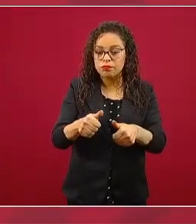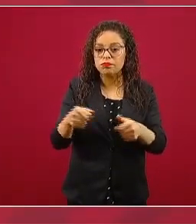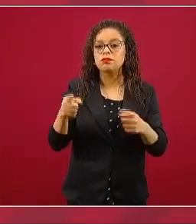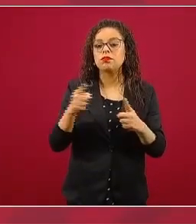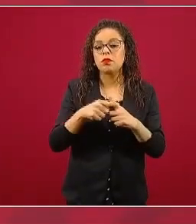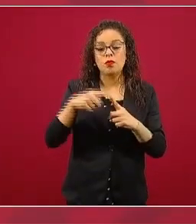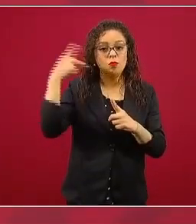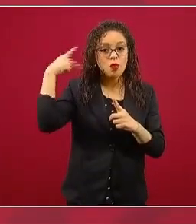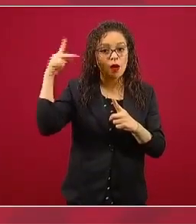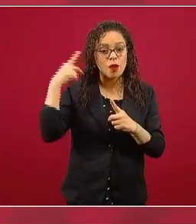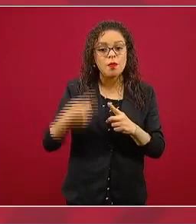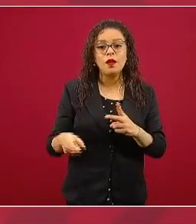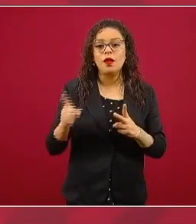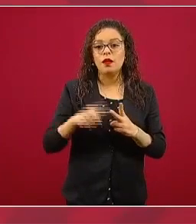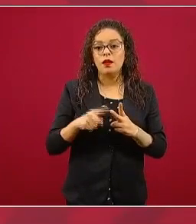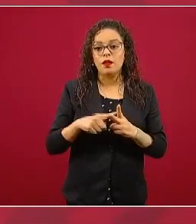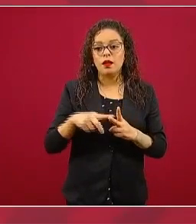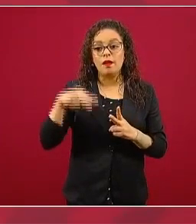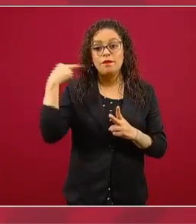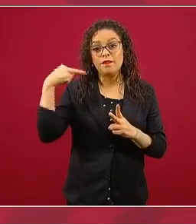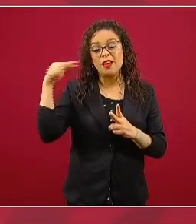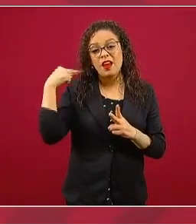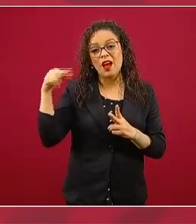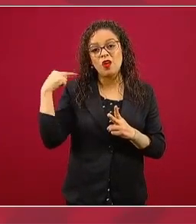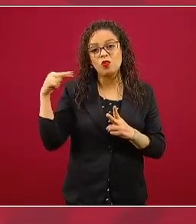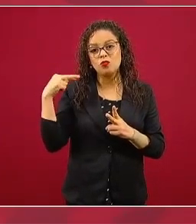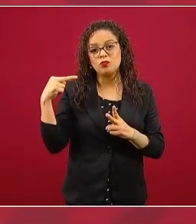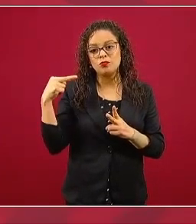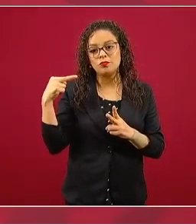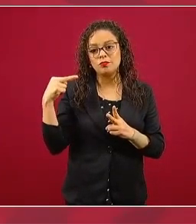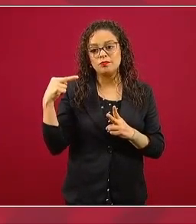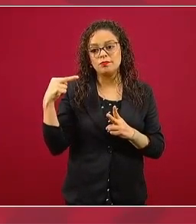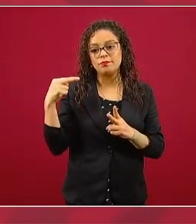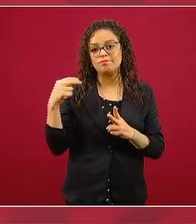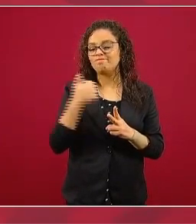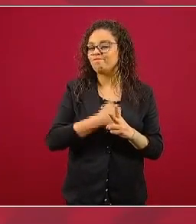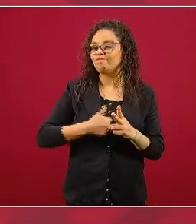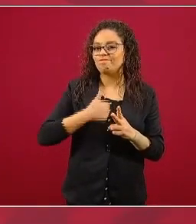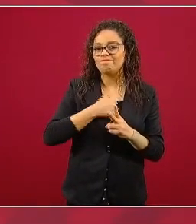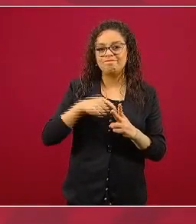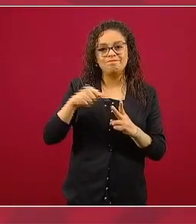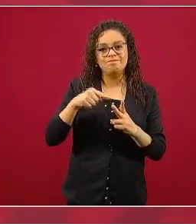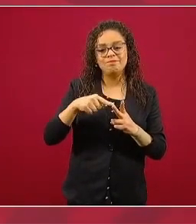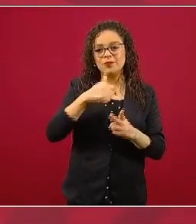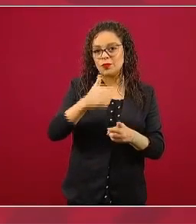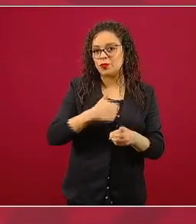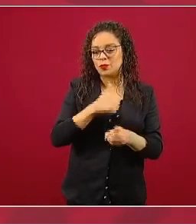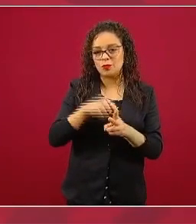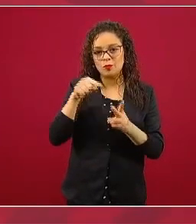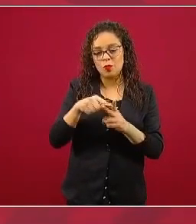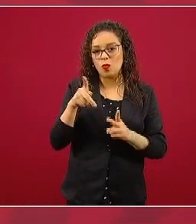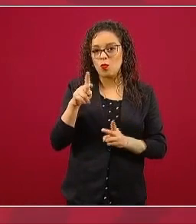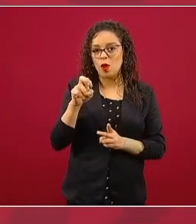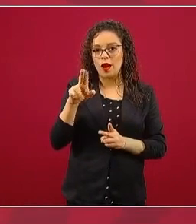Veracruz, fundamentalmente Puerto de Veracruz,